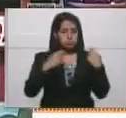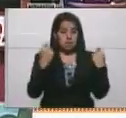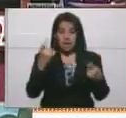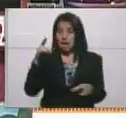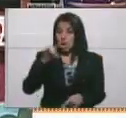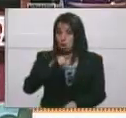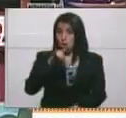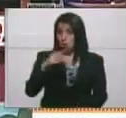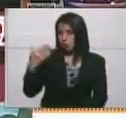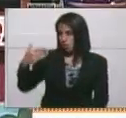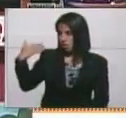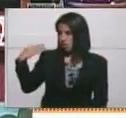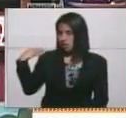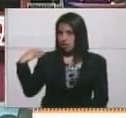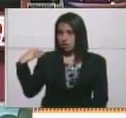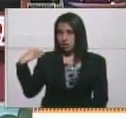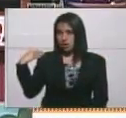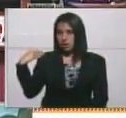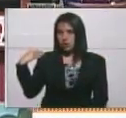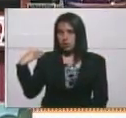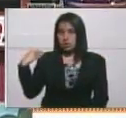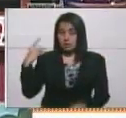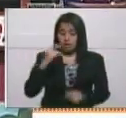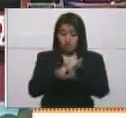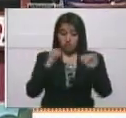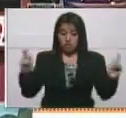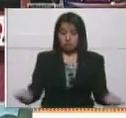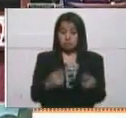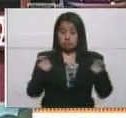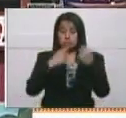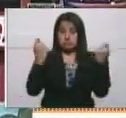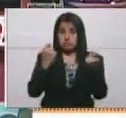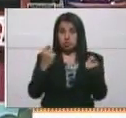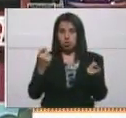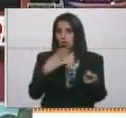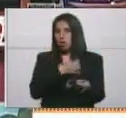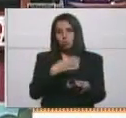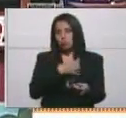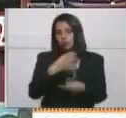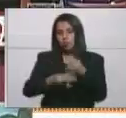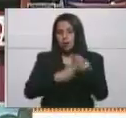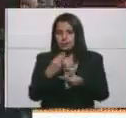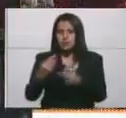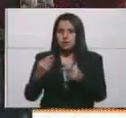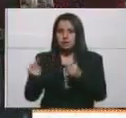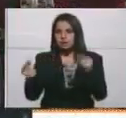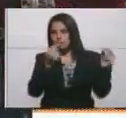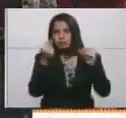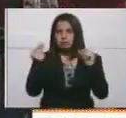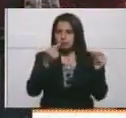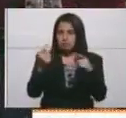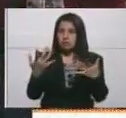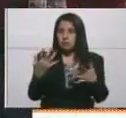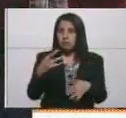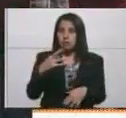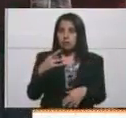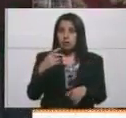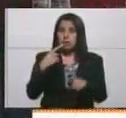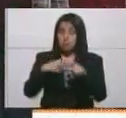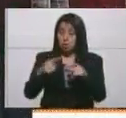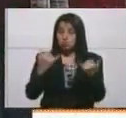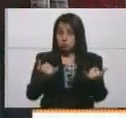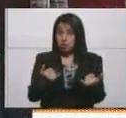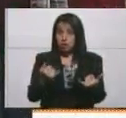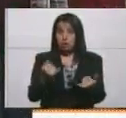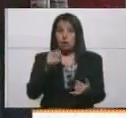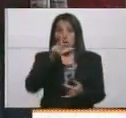pasó, dado que está el cierre de campaña, no pudimos hacer el lunes de regiones, pero ya habíamos hecho tres